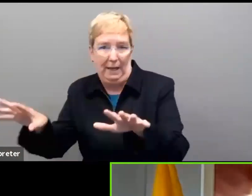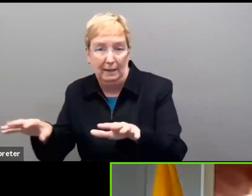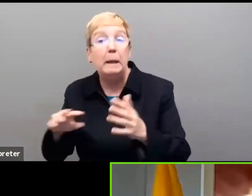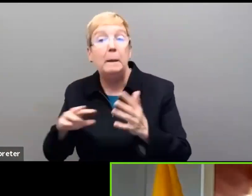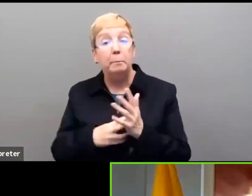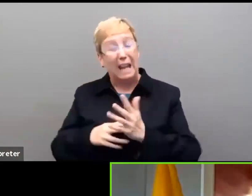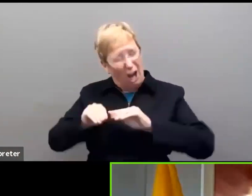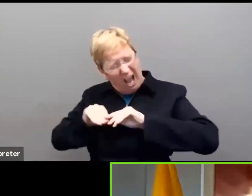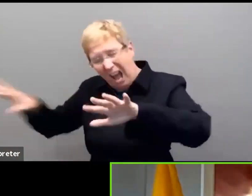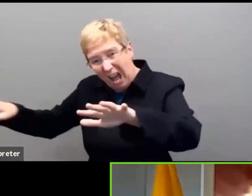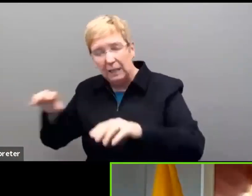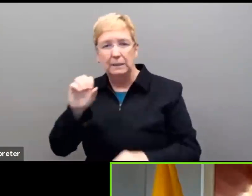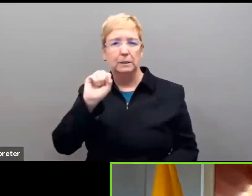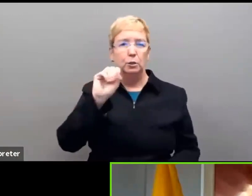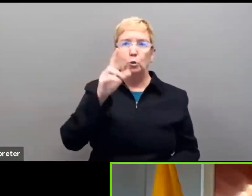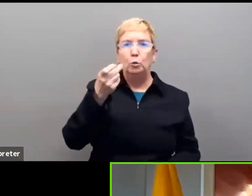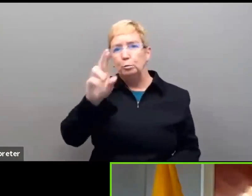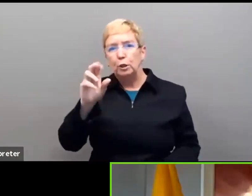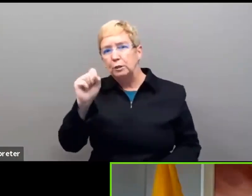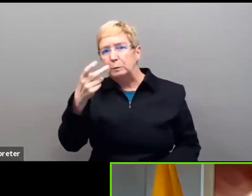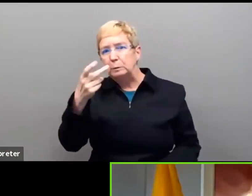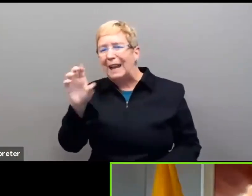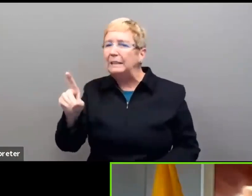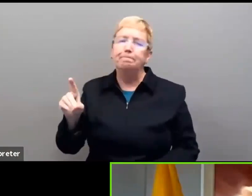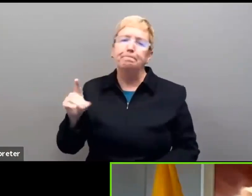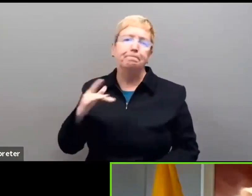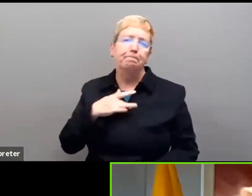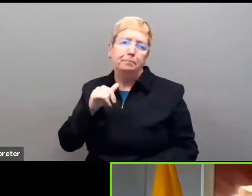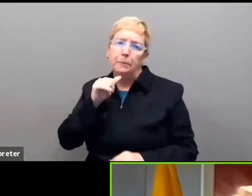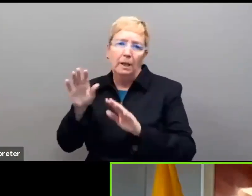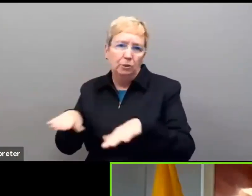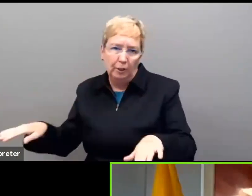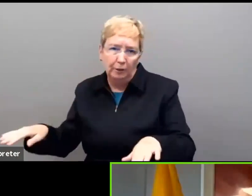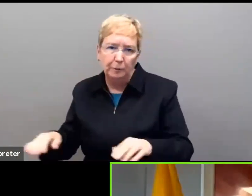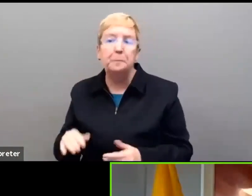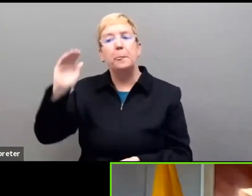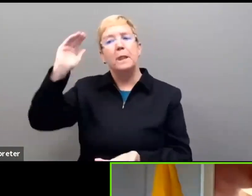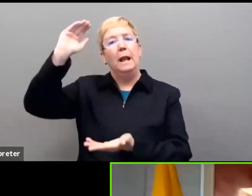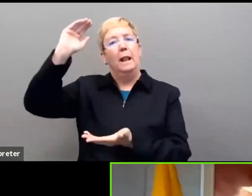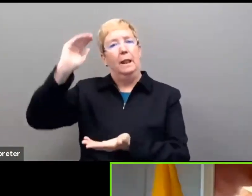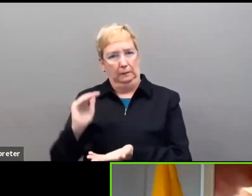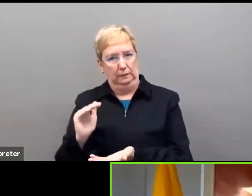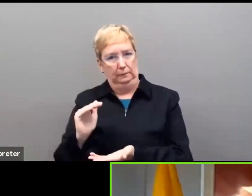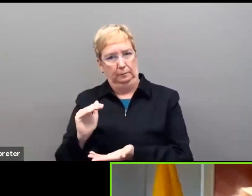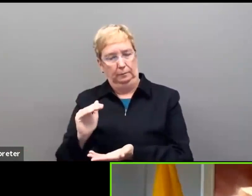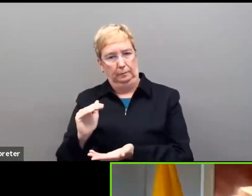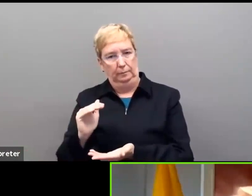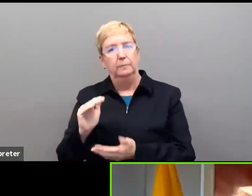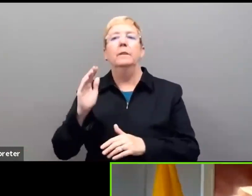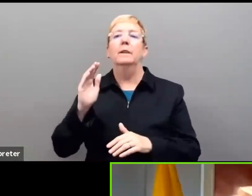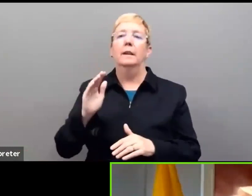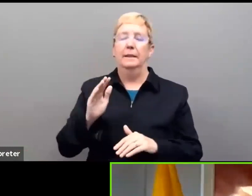de COVID o desafortunadamente se van a infectar de COVID. Sabemos que no son súper propagadores. Sabemos